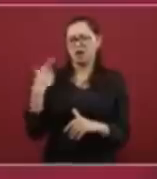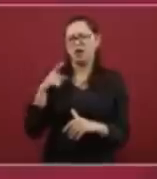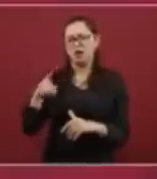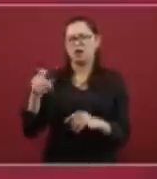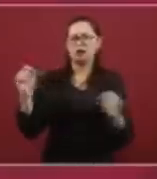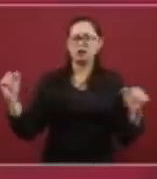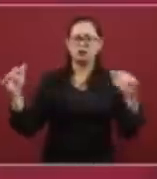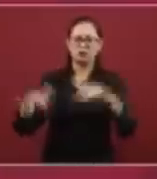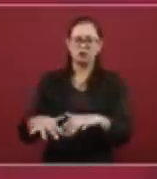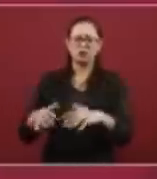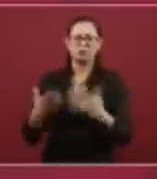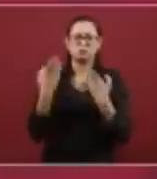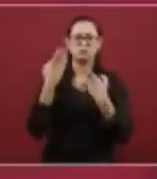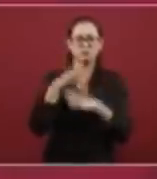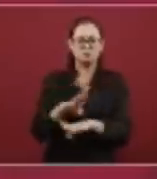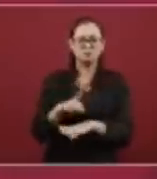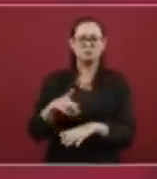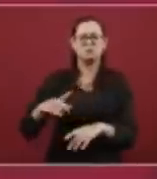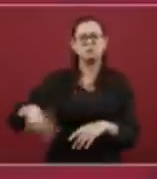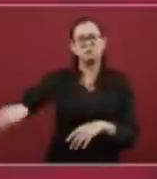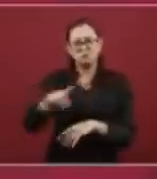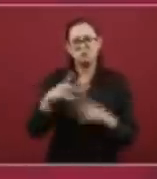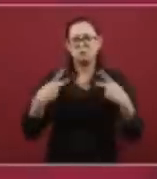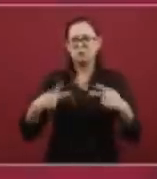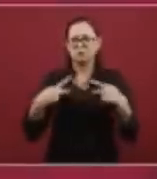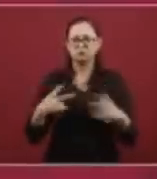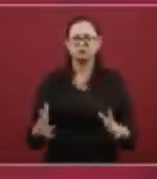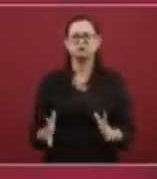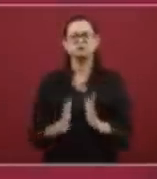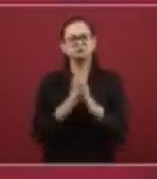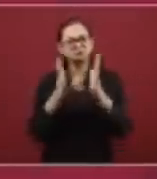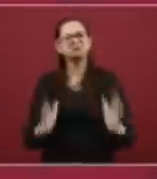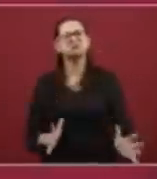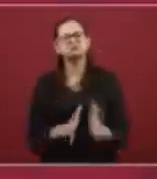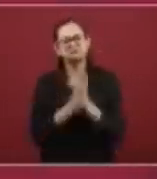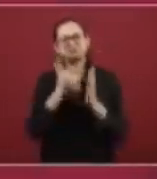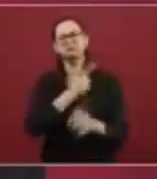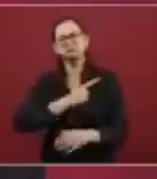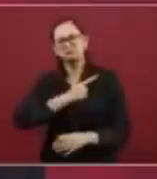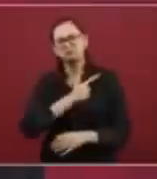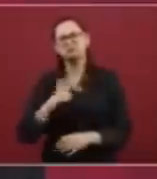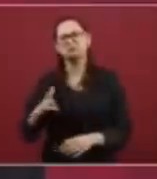había un ánimo de participación, de colaboración,